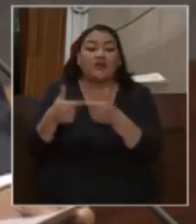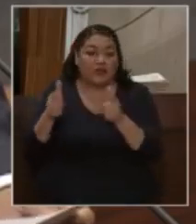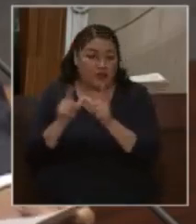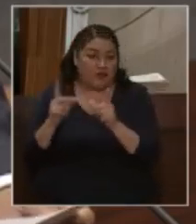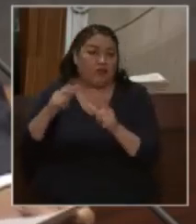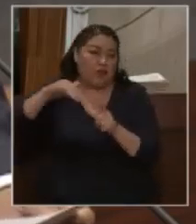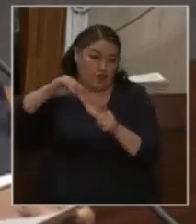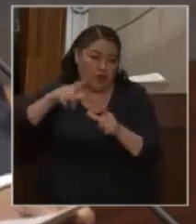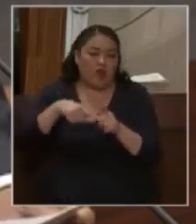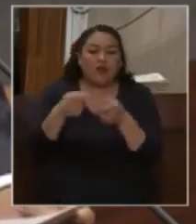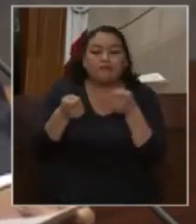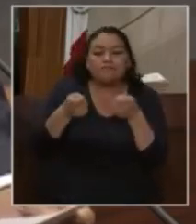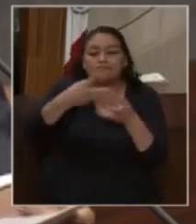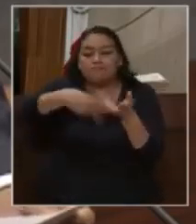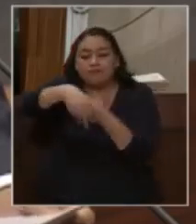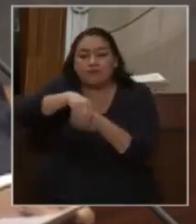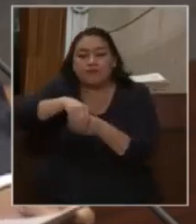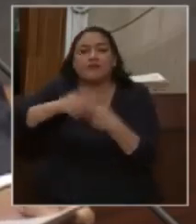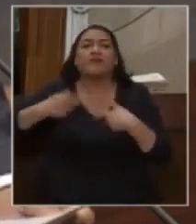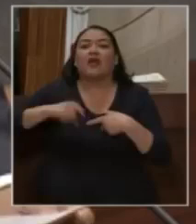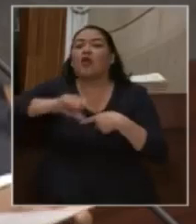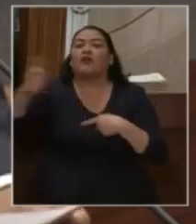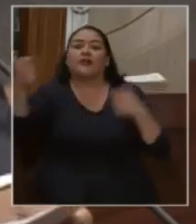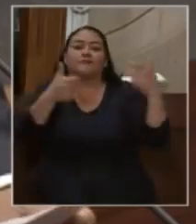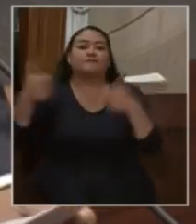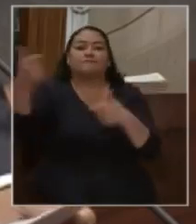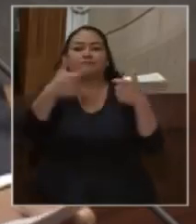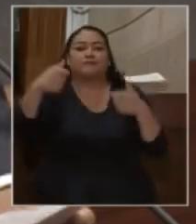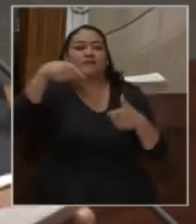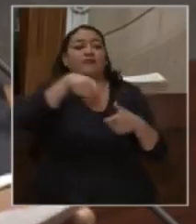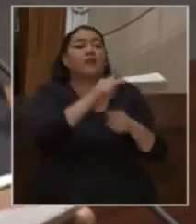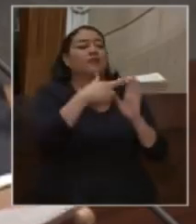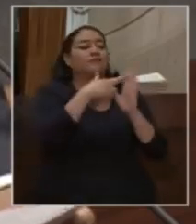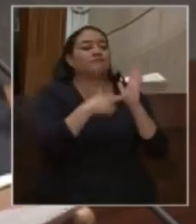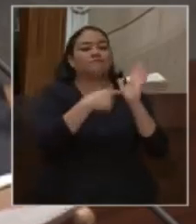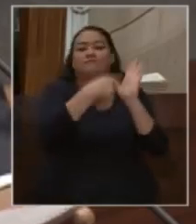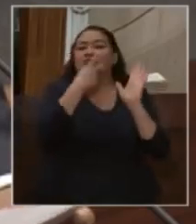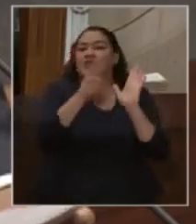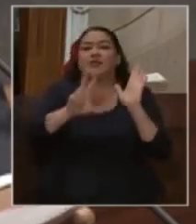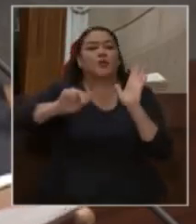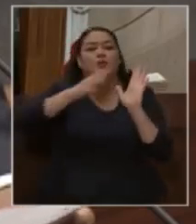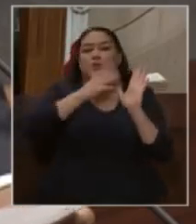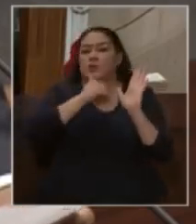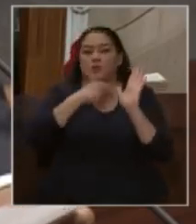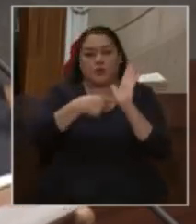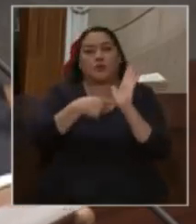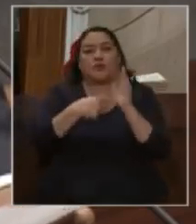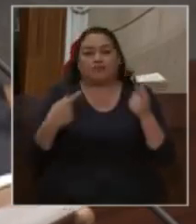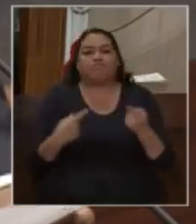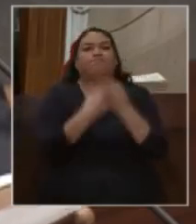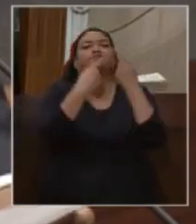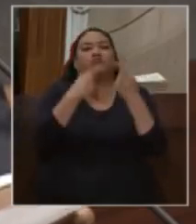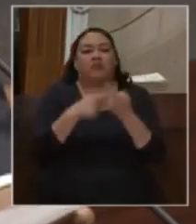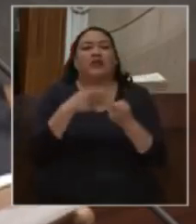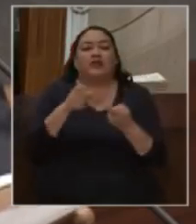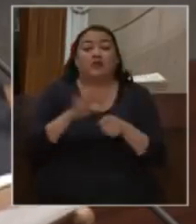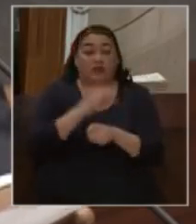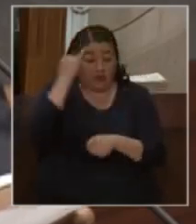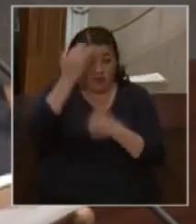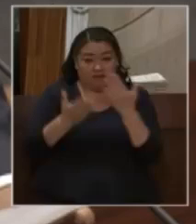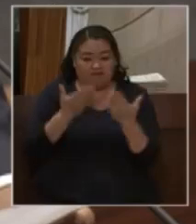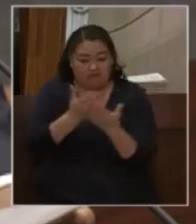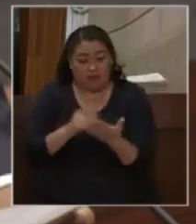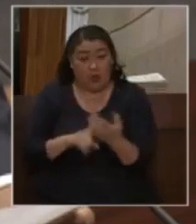Morena y mediante el cual se allegó de recursos prohibidos por la normatividad. Bajo ese contexto, la propuesta considera que el INE